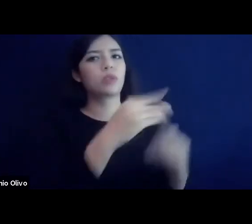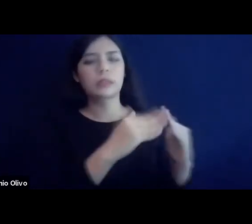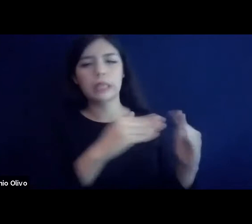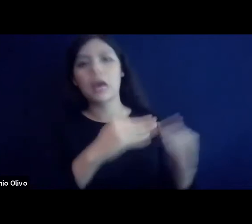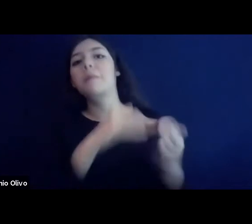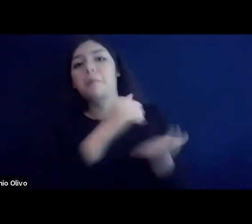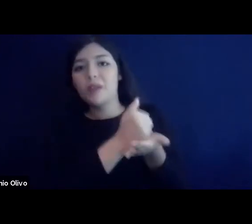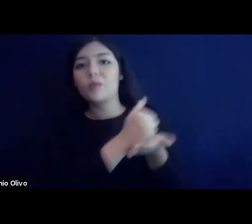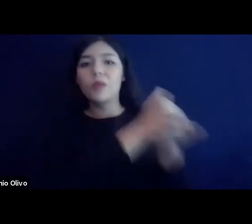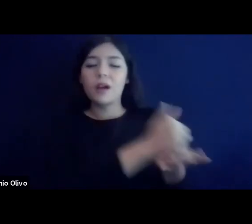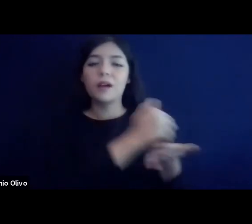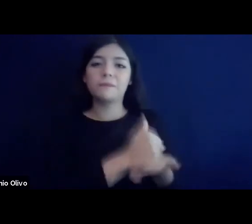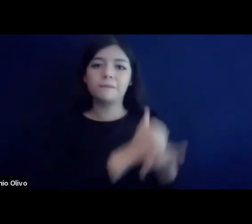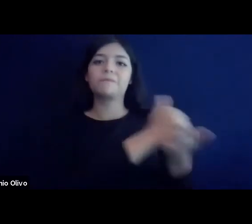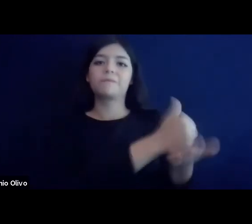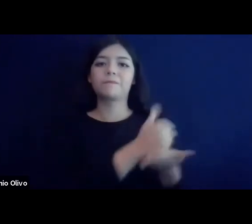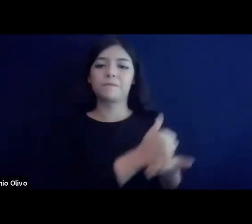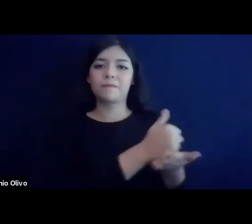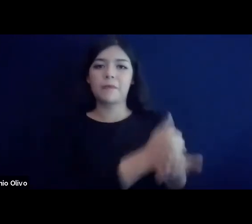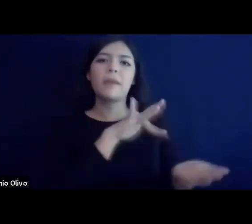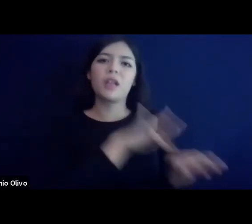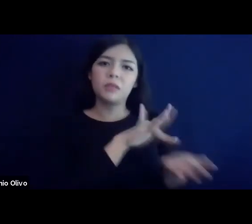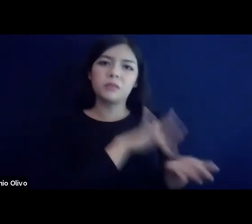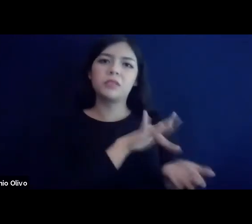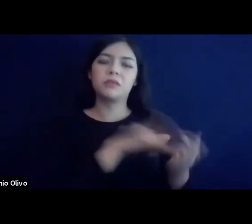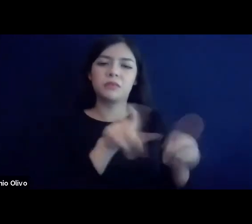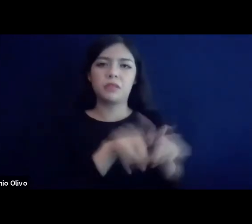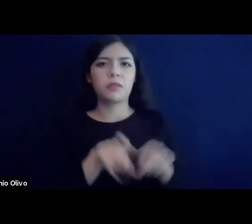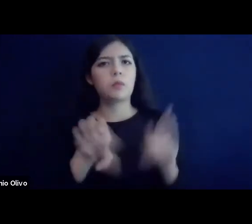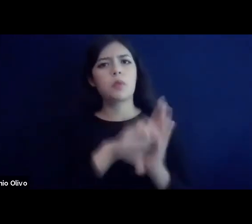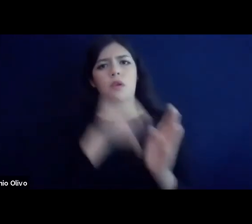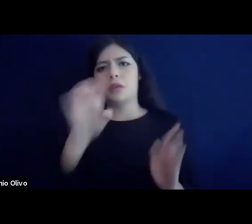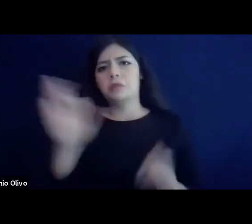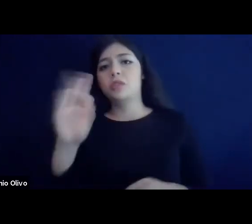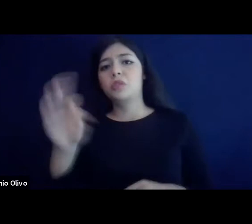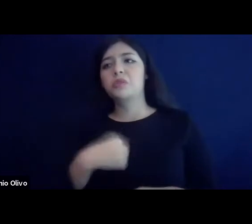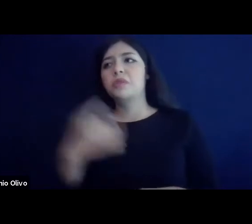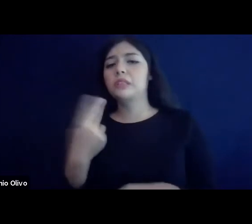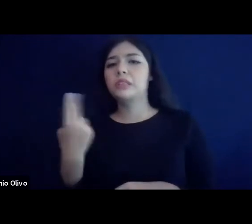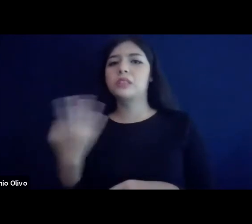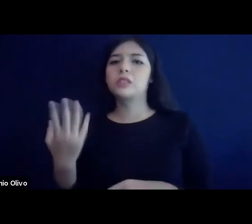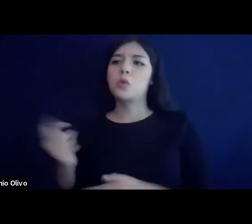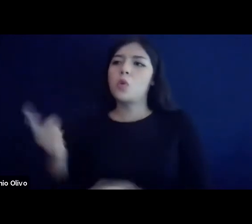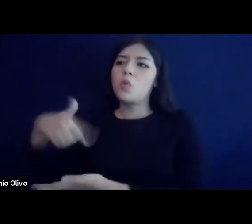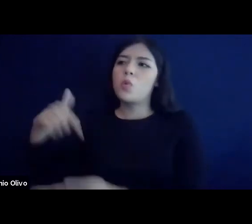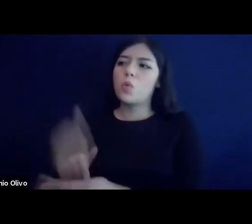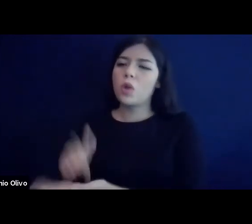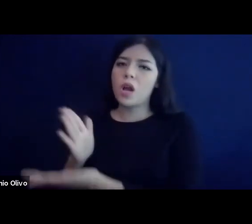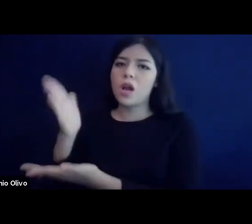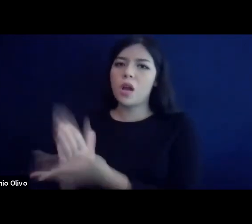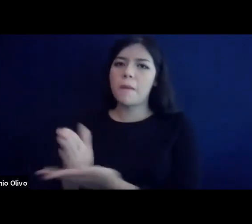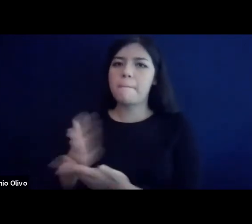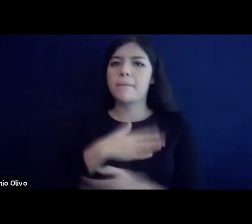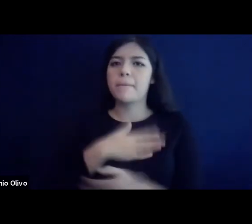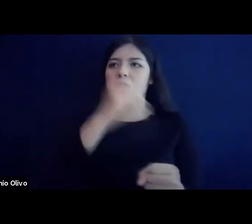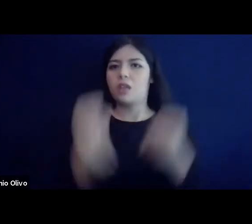fecha me apoyan en eso, que cuando yo llego no me tengo que bajar la silla,